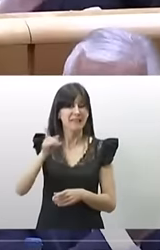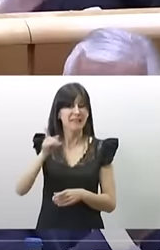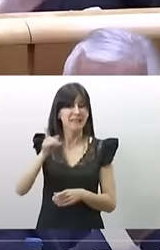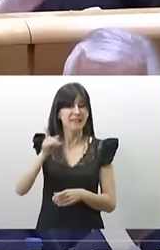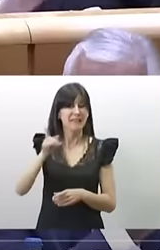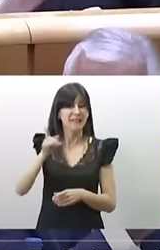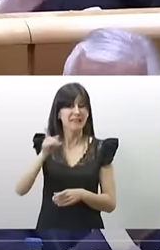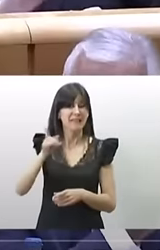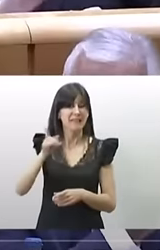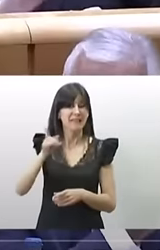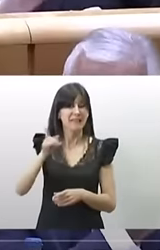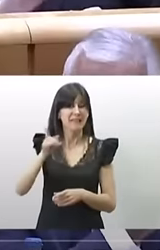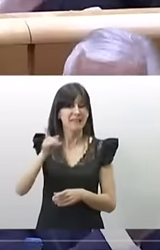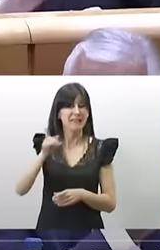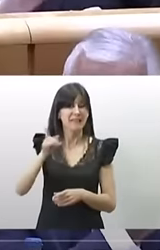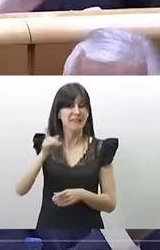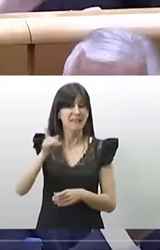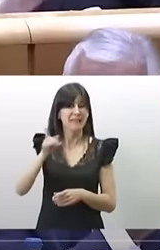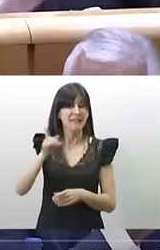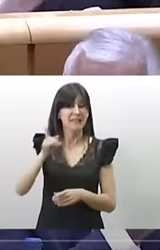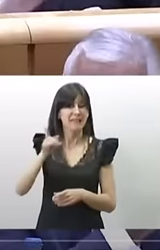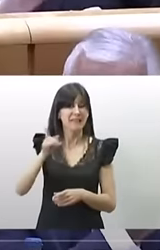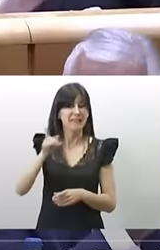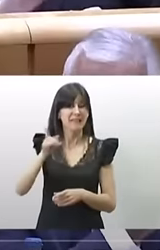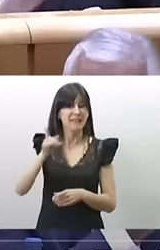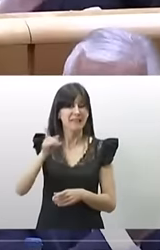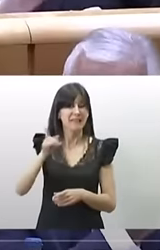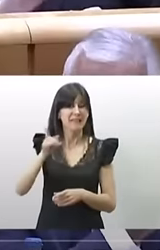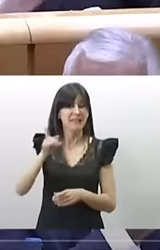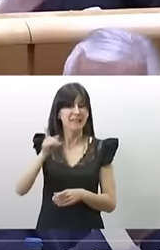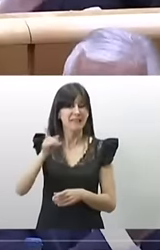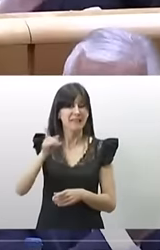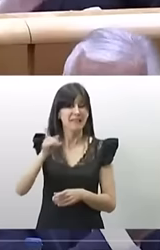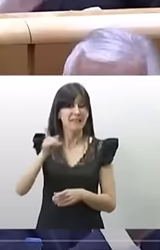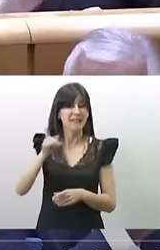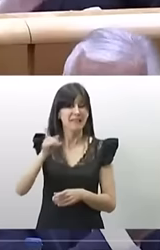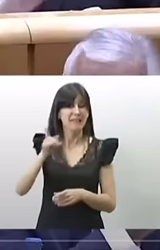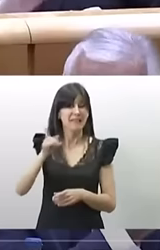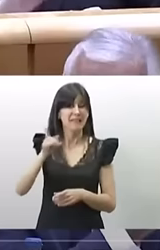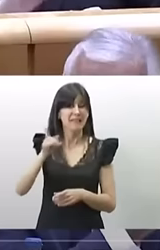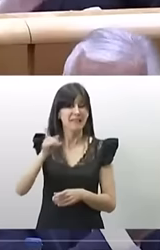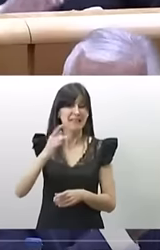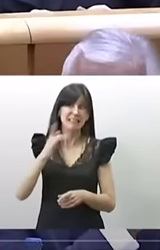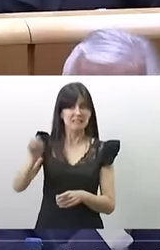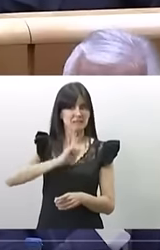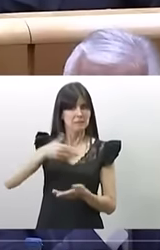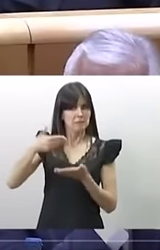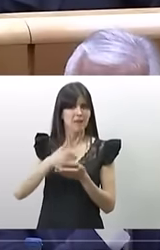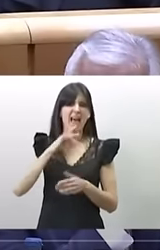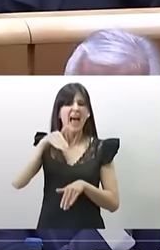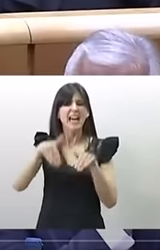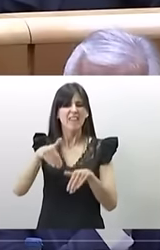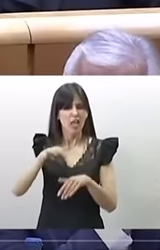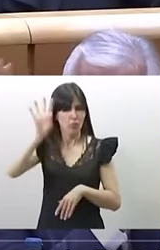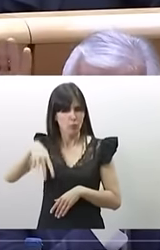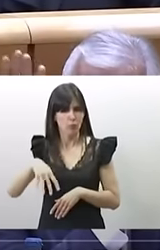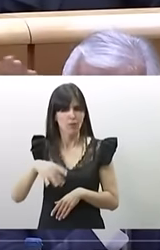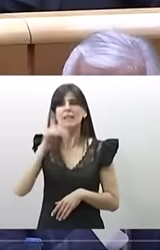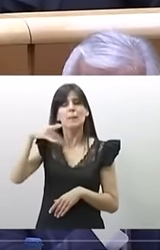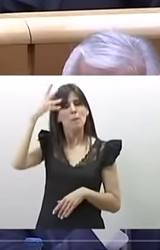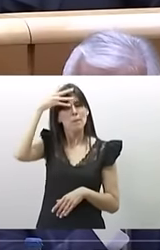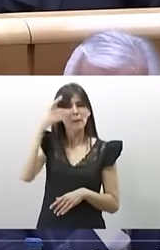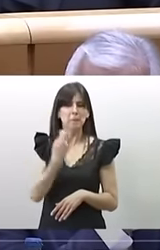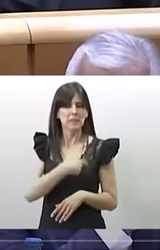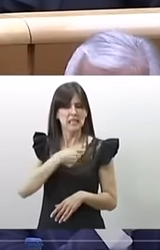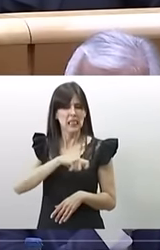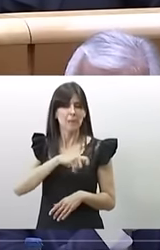Fíjate, ha tratado incluso de sonreír un pelín. Pero le cuesta buscar la sonrisa, ¿eh? Pongan a Puigdemont de presidente y un nuevo